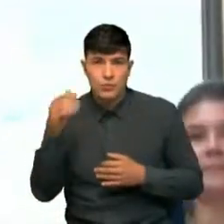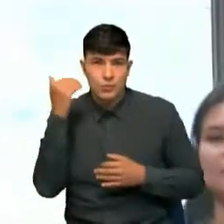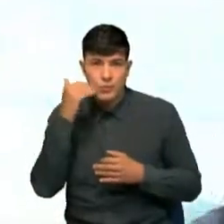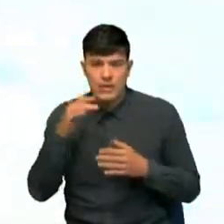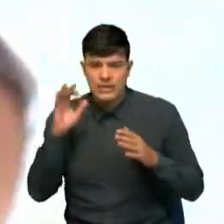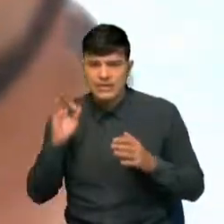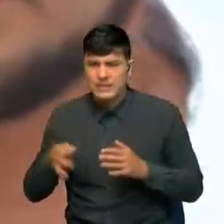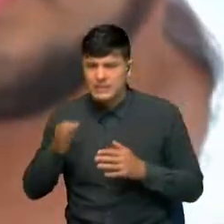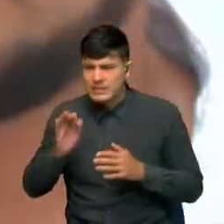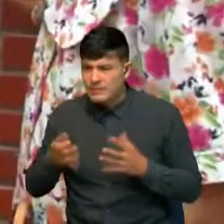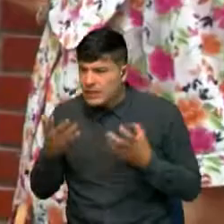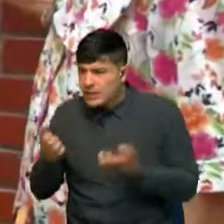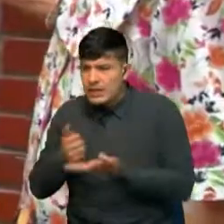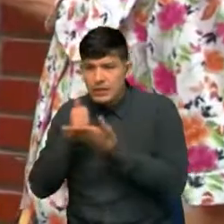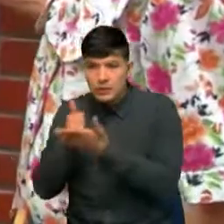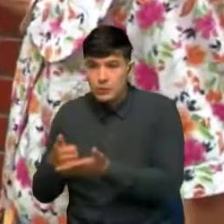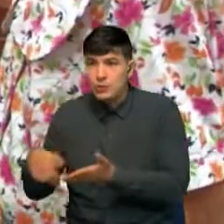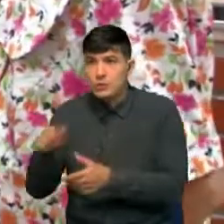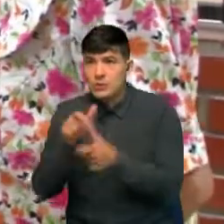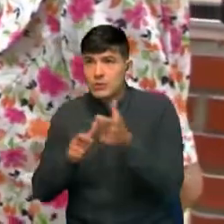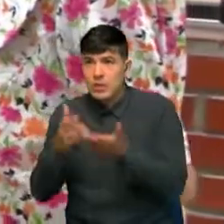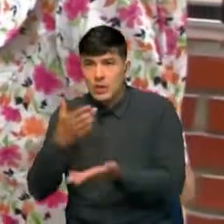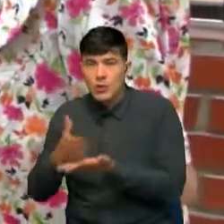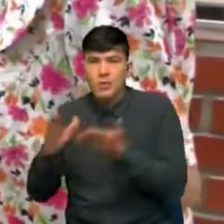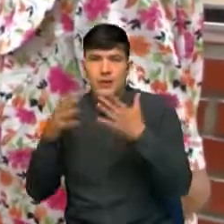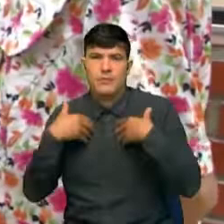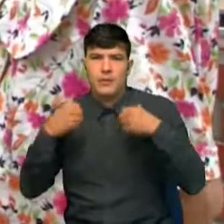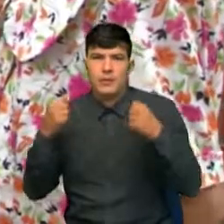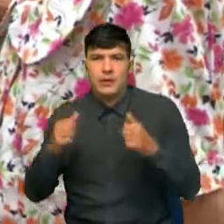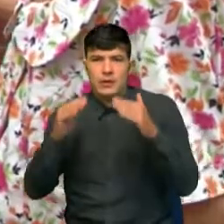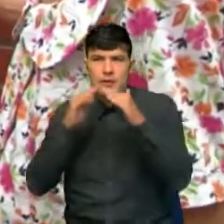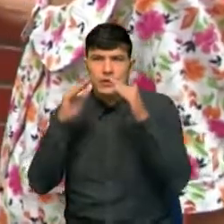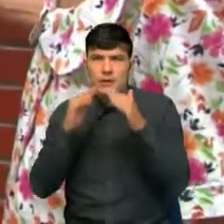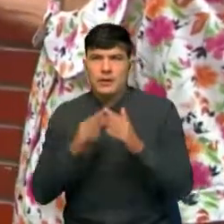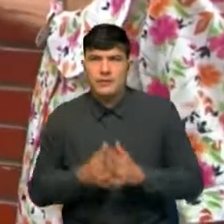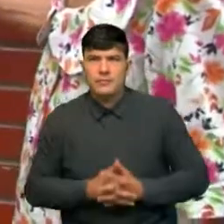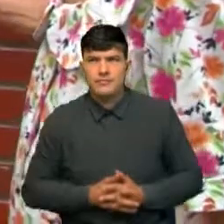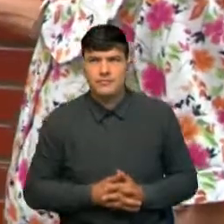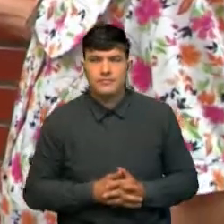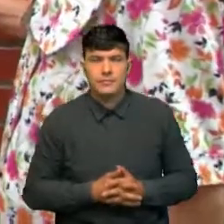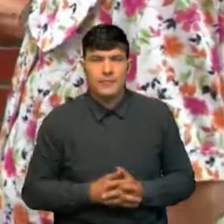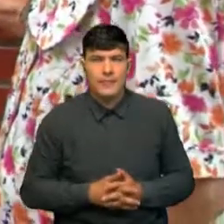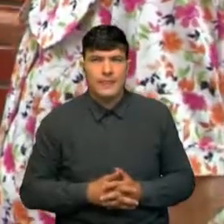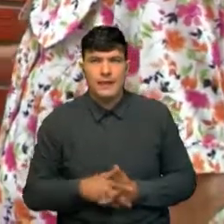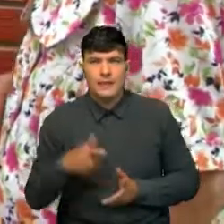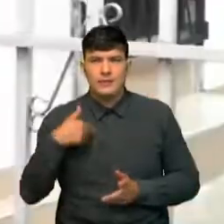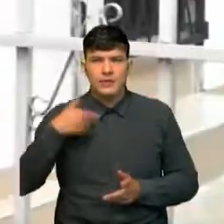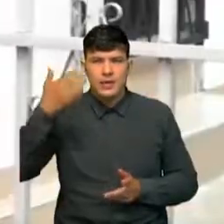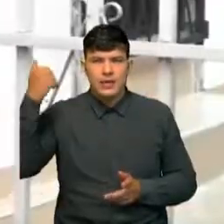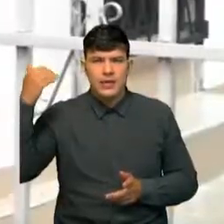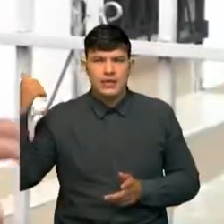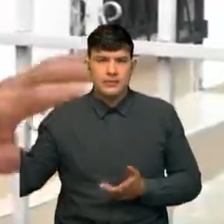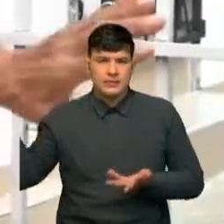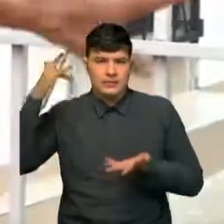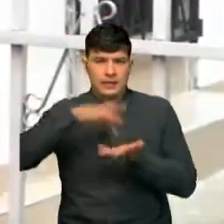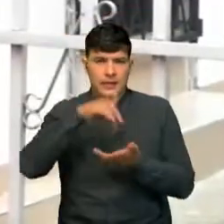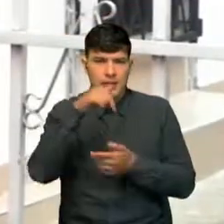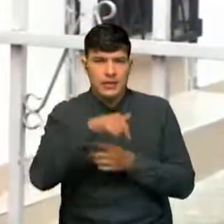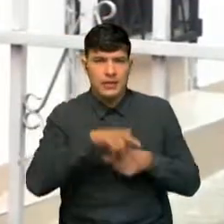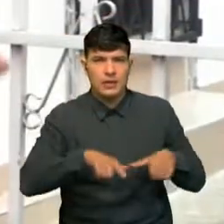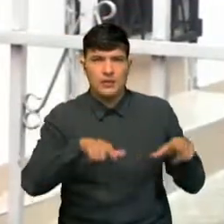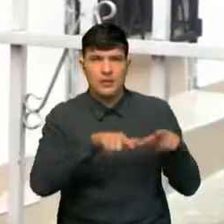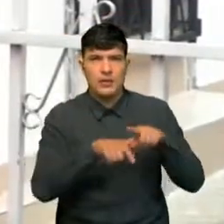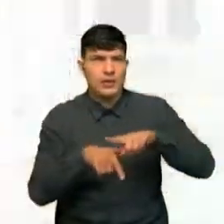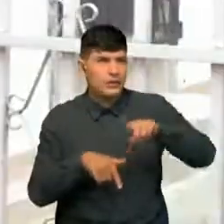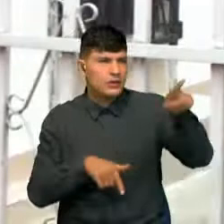por ayudarlos a tener vivienda propia. Yo me vine para acá, esto todavía es monte. Aquí era una tabaquera. Esto